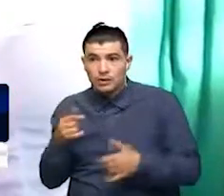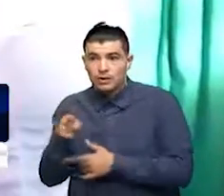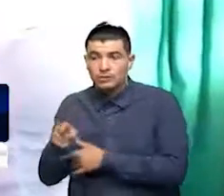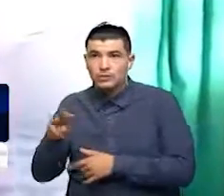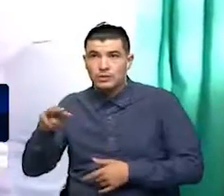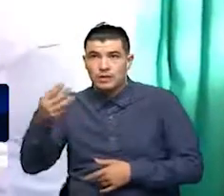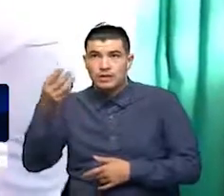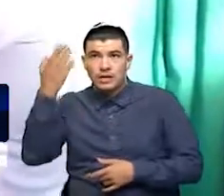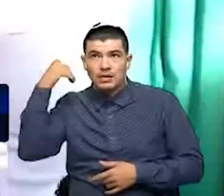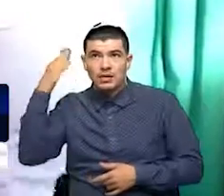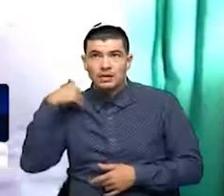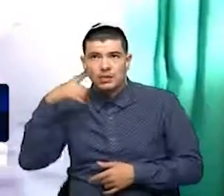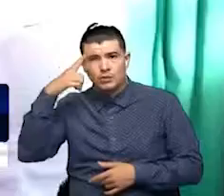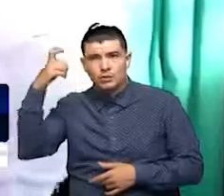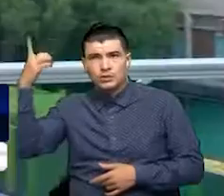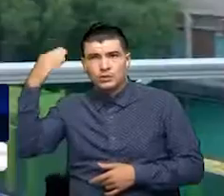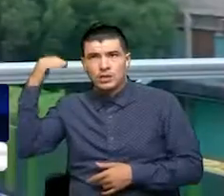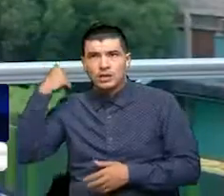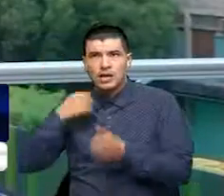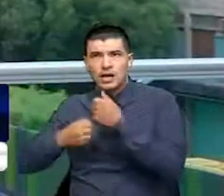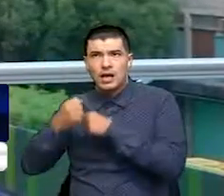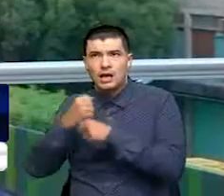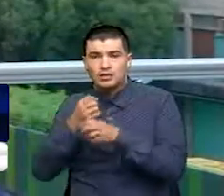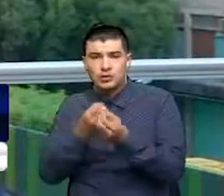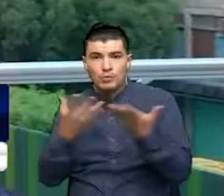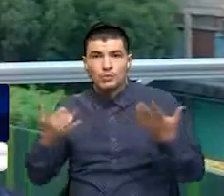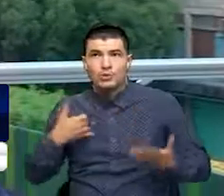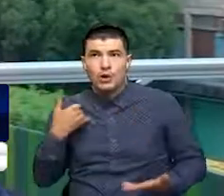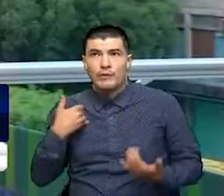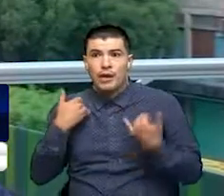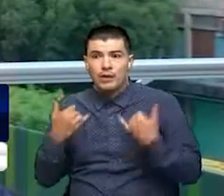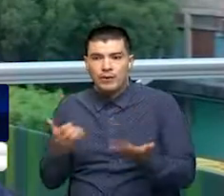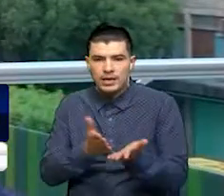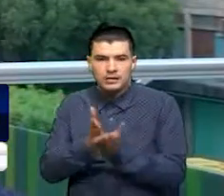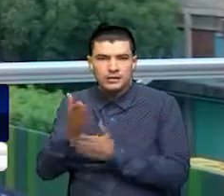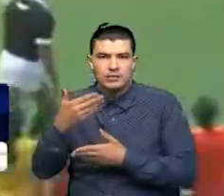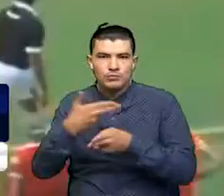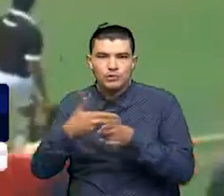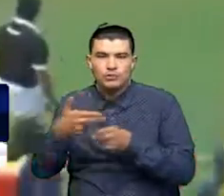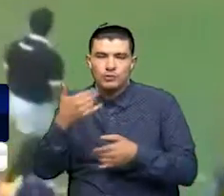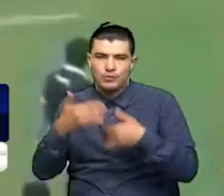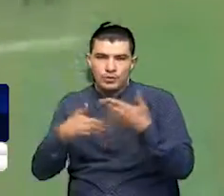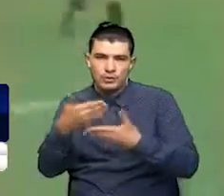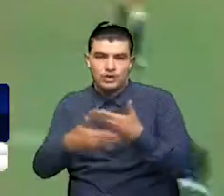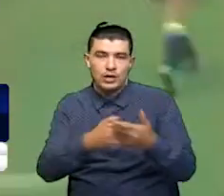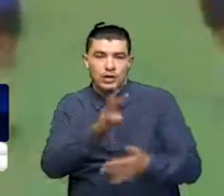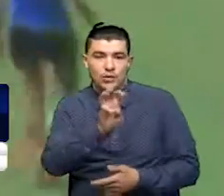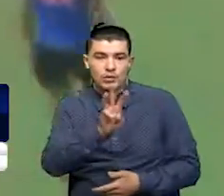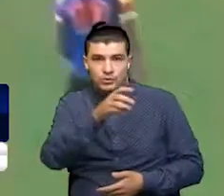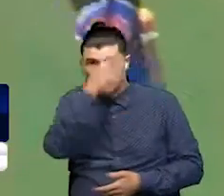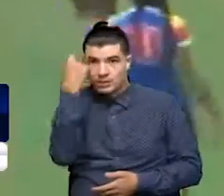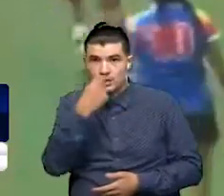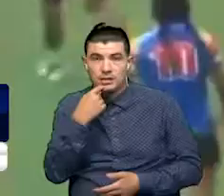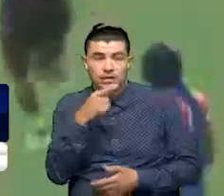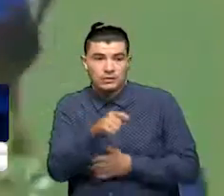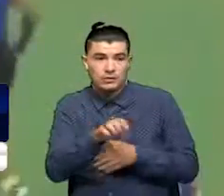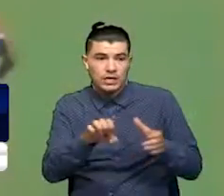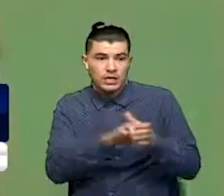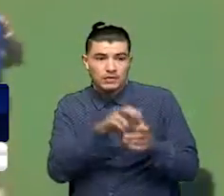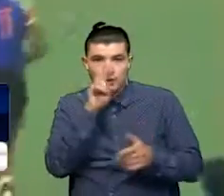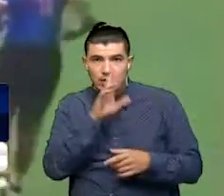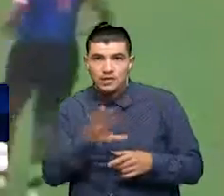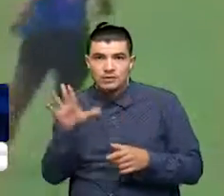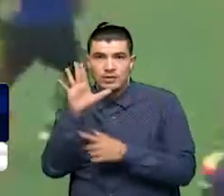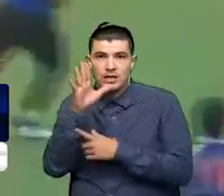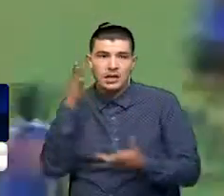es un sueño que teníamos desde hace años muchos jóvenes y que aún mantienen para los próxim más procesa el 8 de septiembre el equipo nacional viajará a